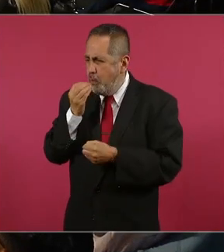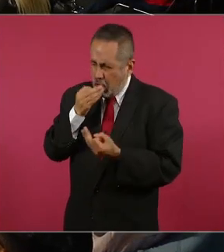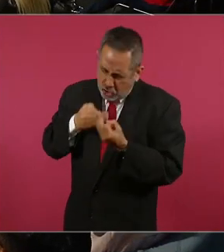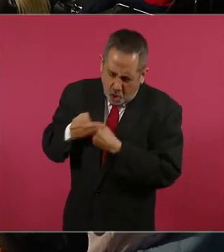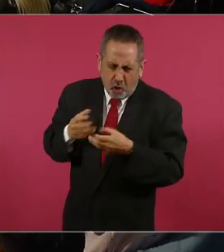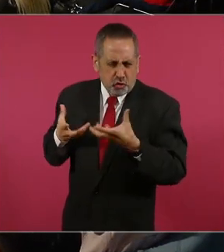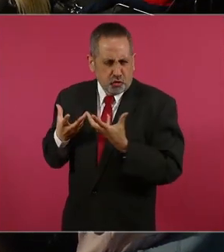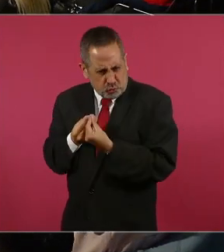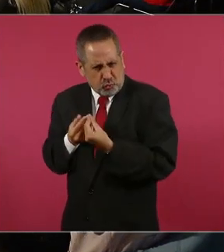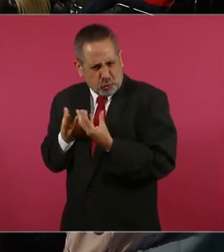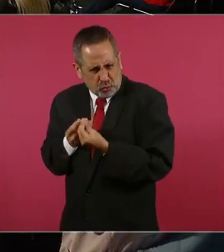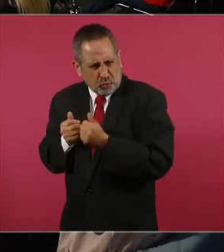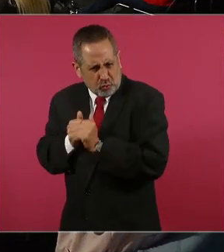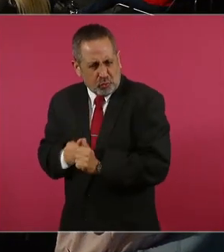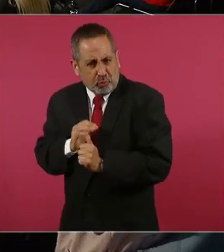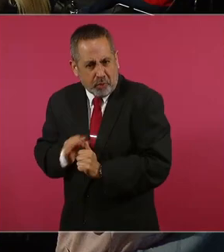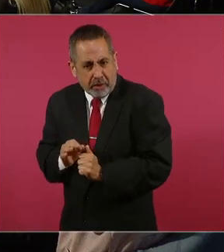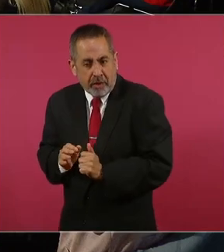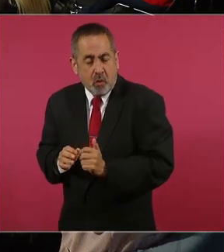Entonces, por eso no es fácil